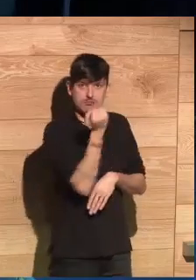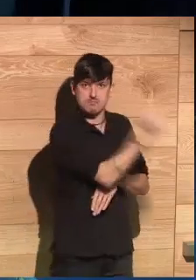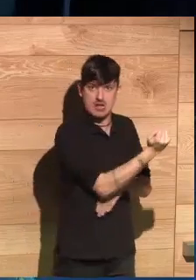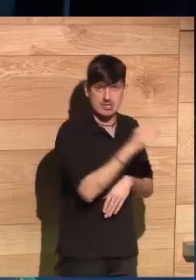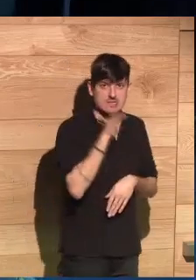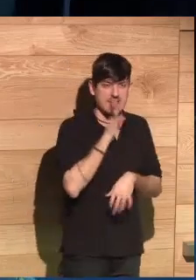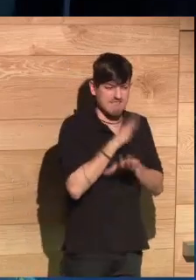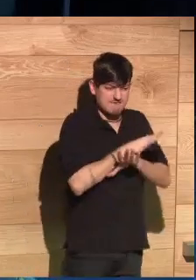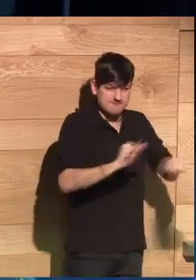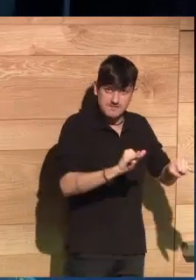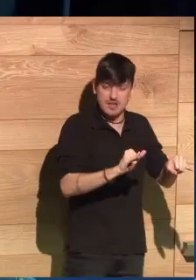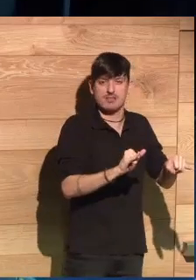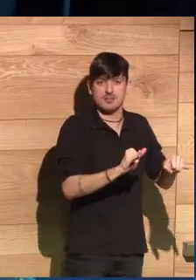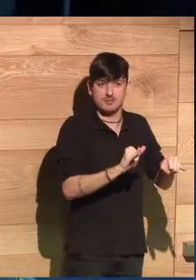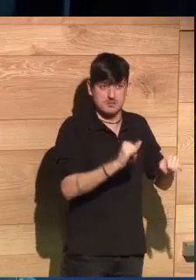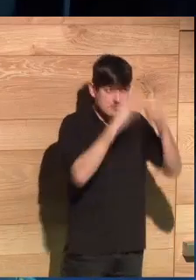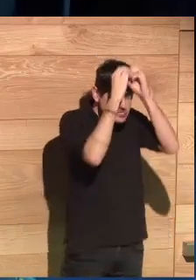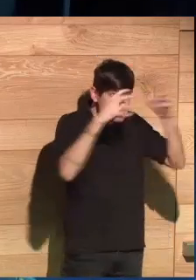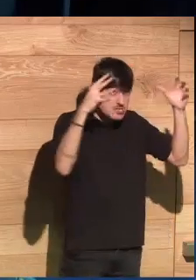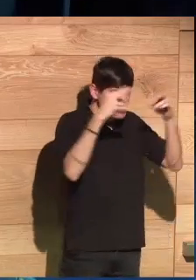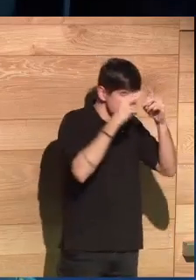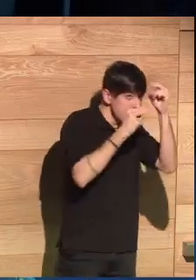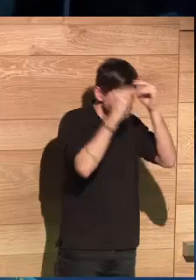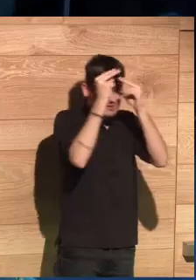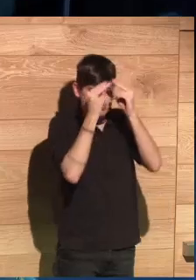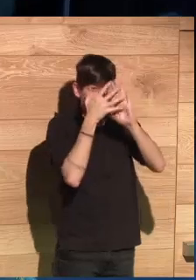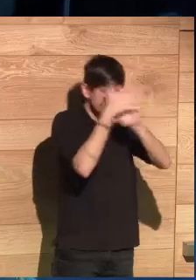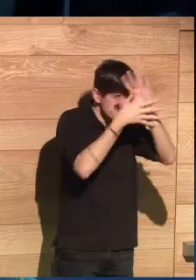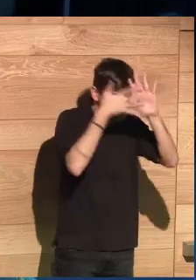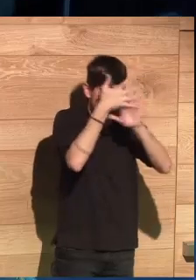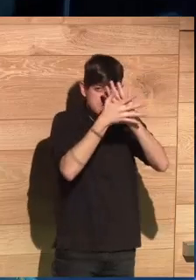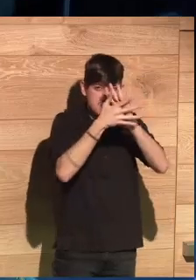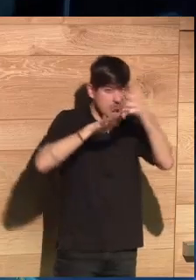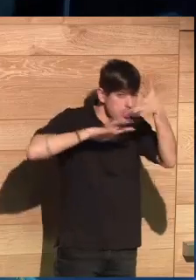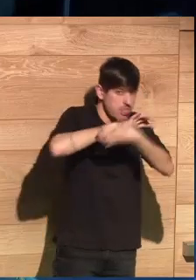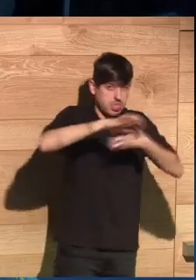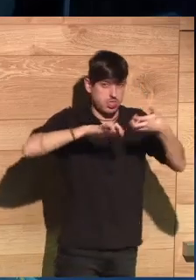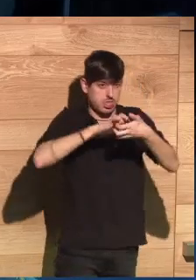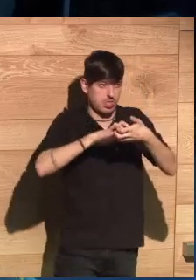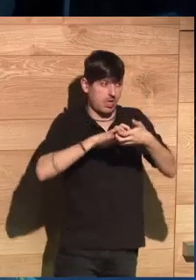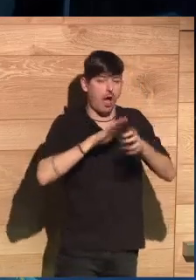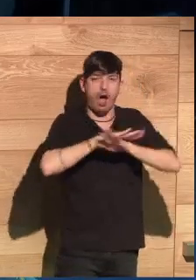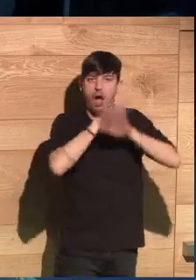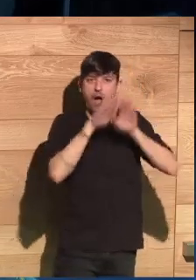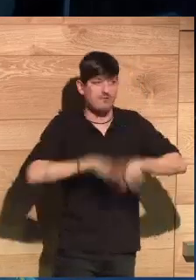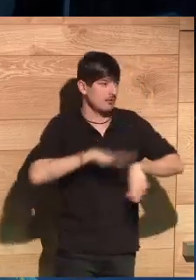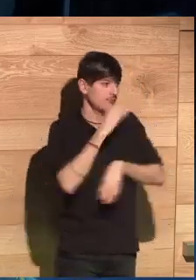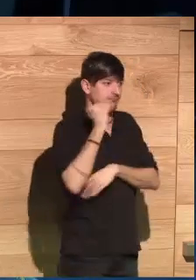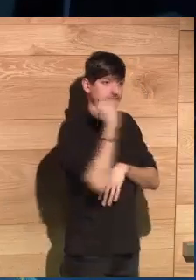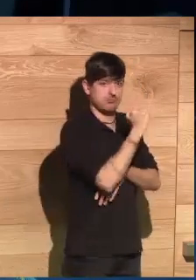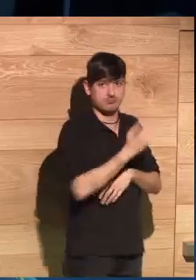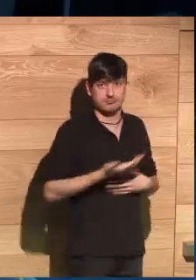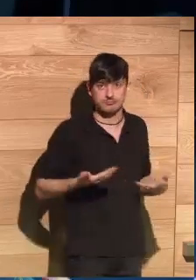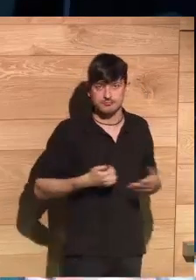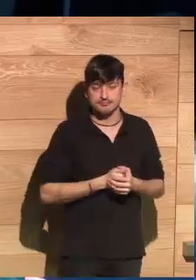mano, venganza, te construyes un monólogo interior que tiene un desenlace absolutamente trágico y